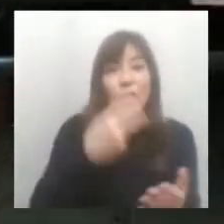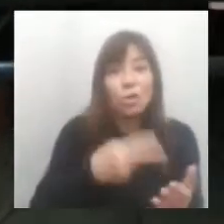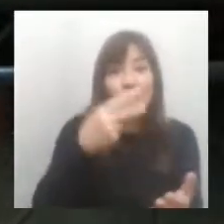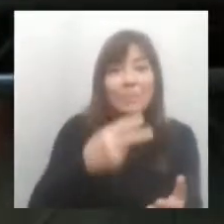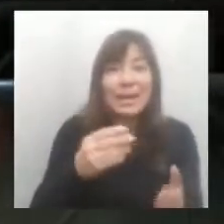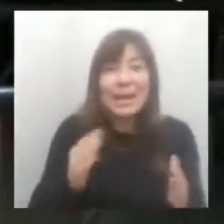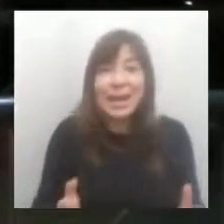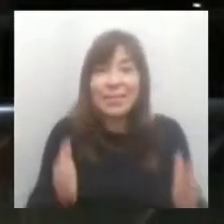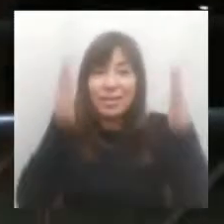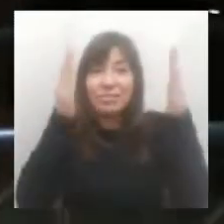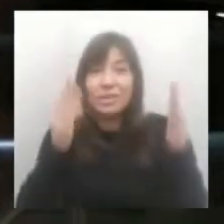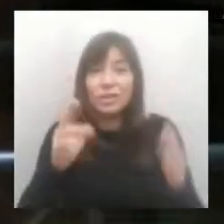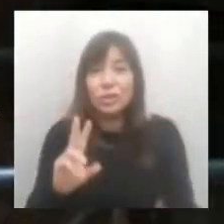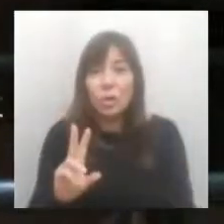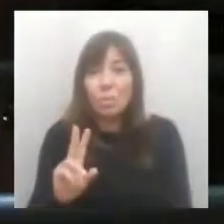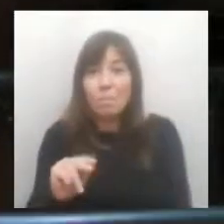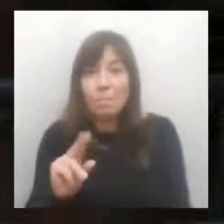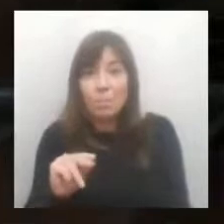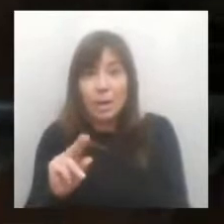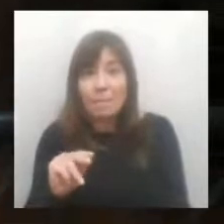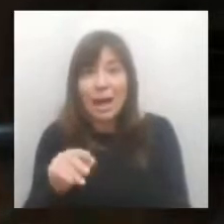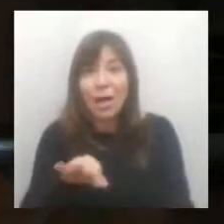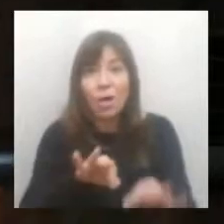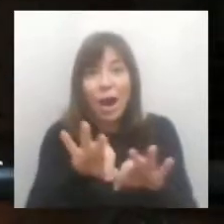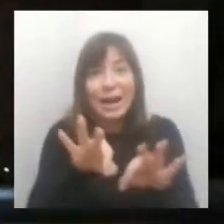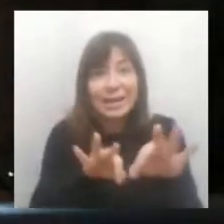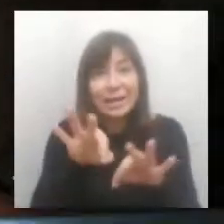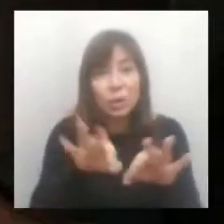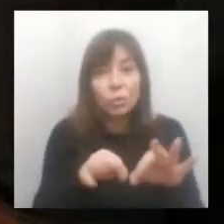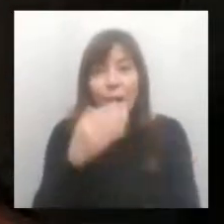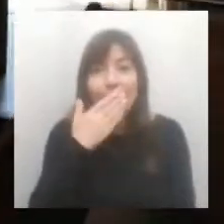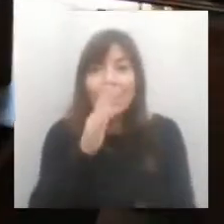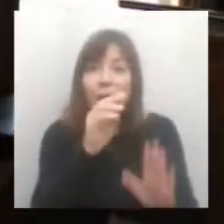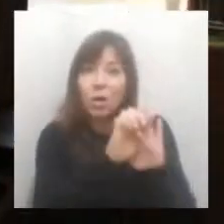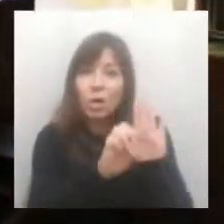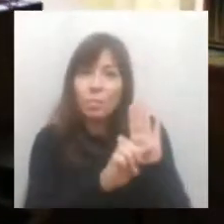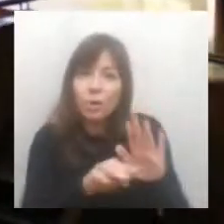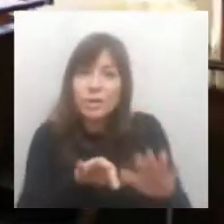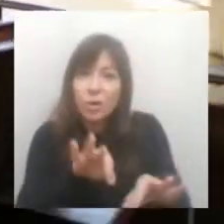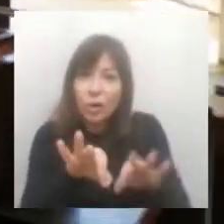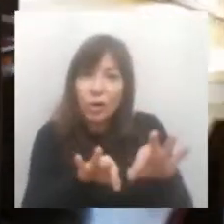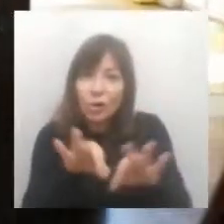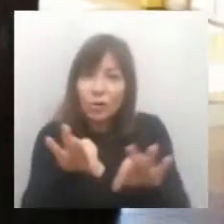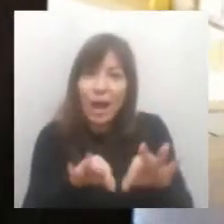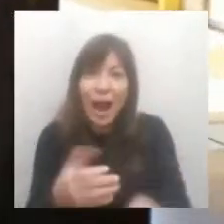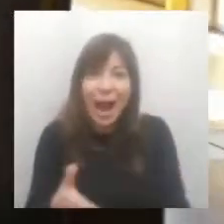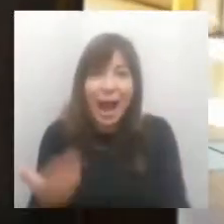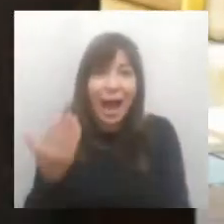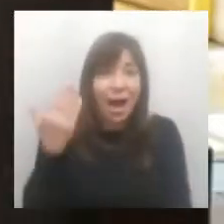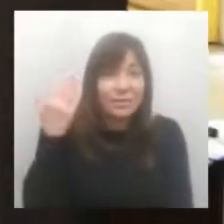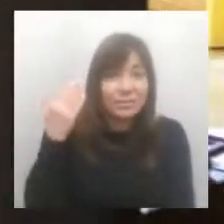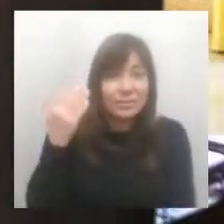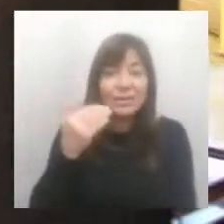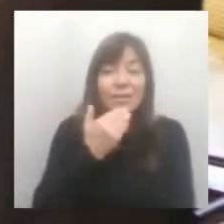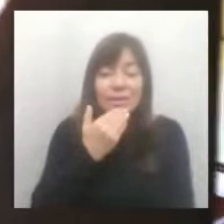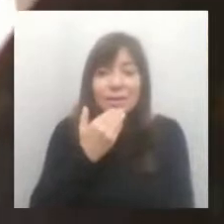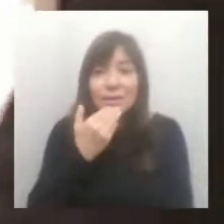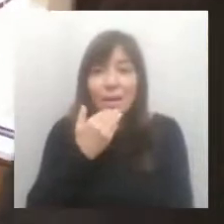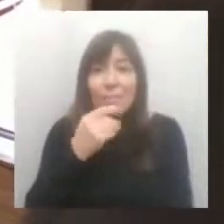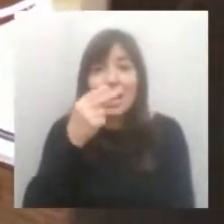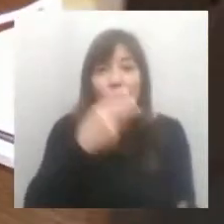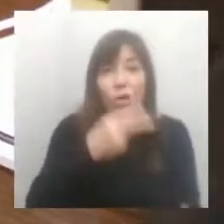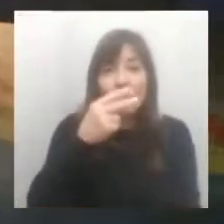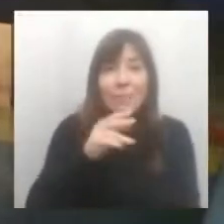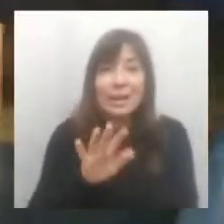fue premiado en la Bienal de Arquitectura, obviamente como el mejor proyecto arquitectónico de la época. Y además también después en el año